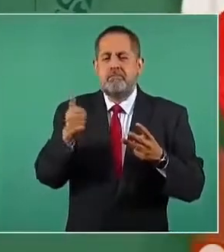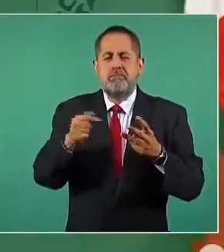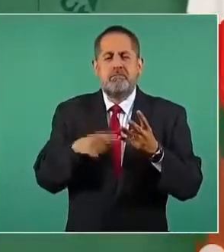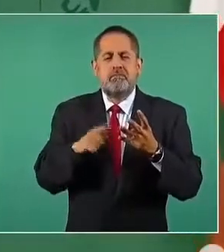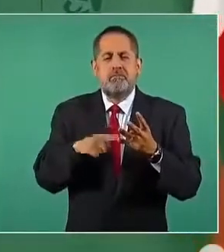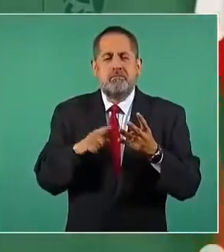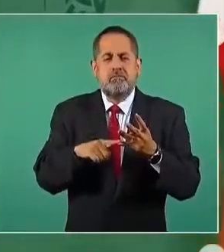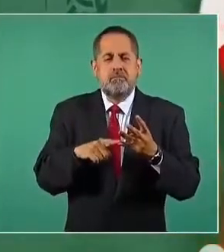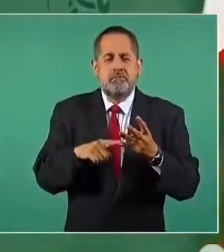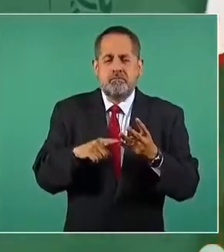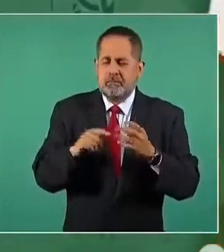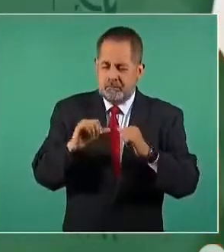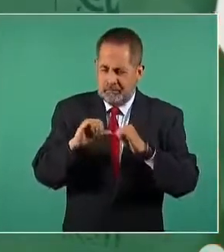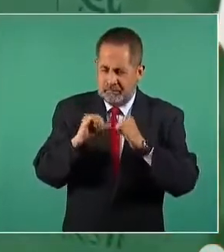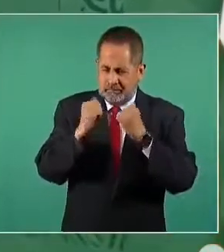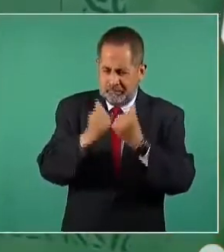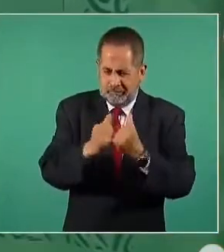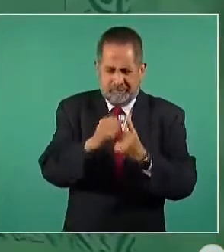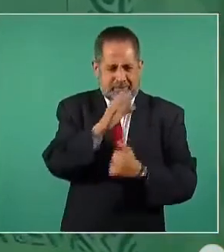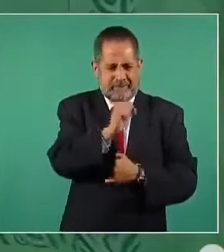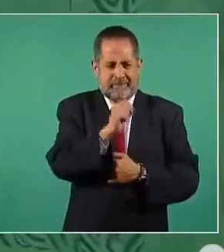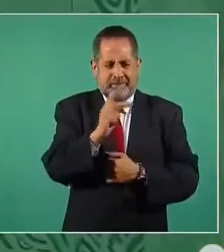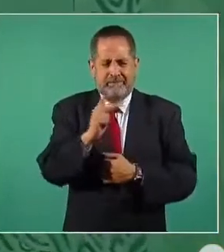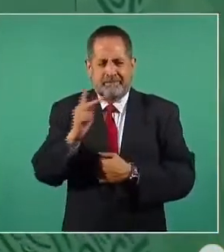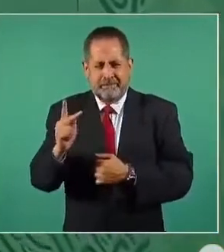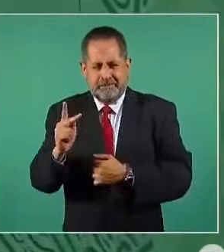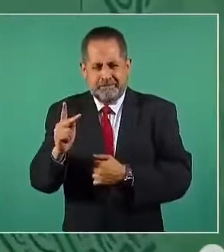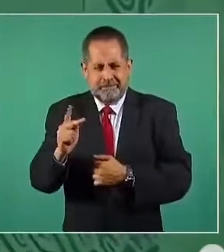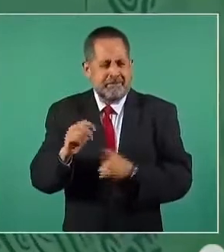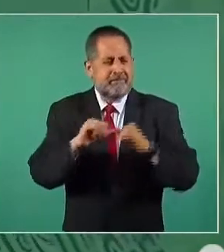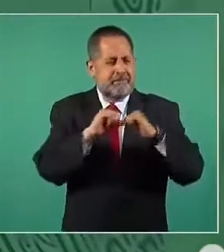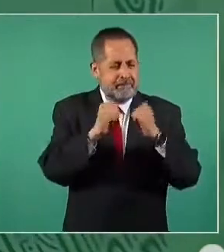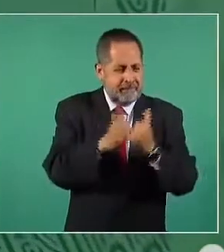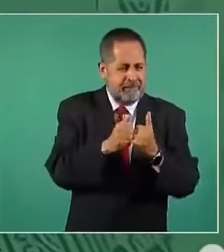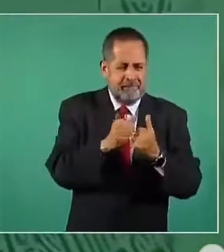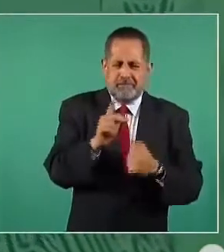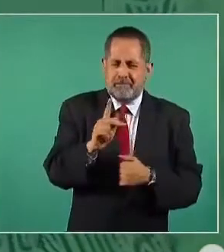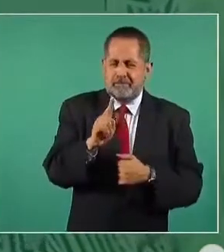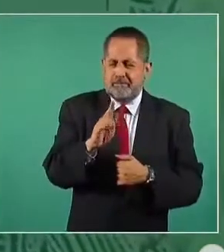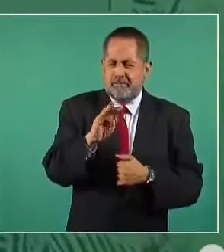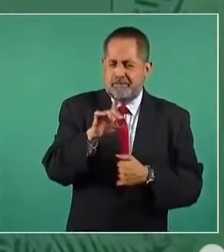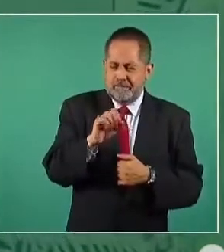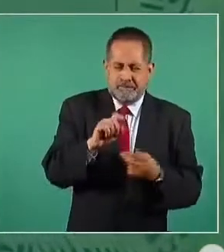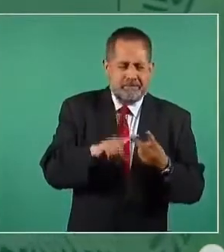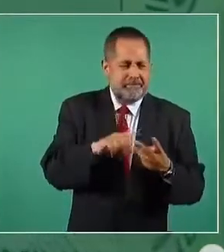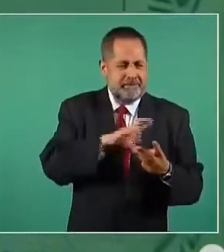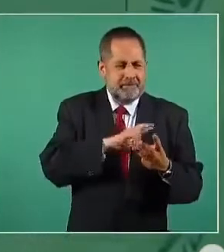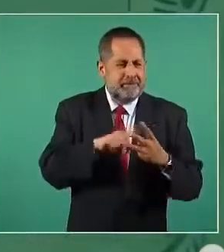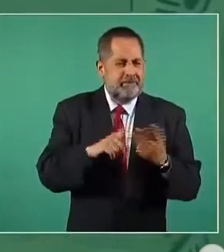se llamaban asociaciones públicas privadas. Entonces, las obras las hacían